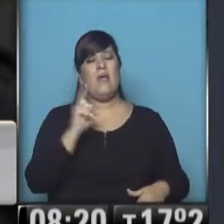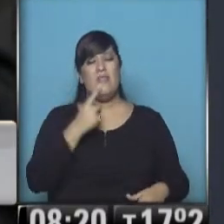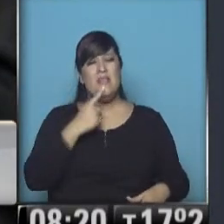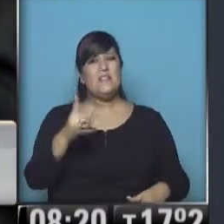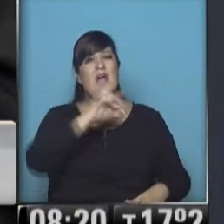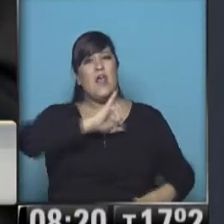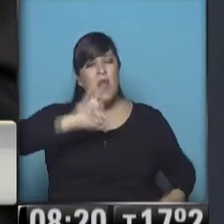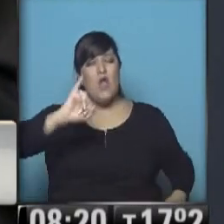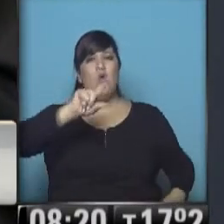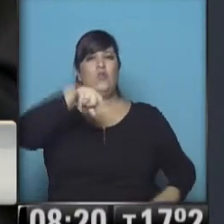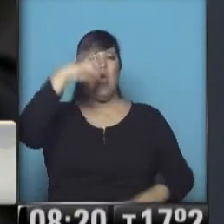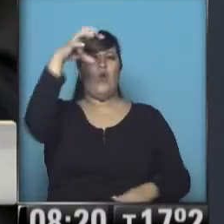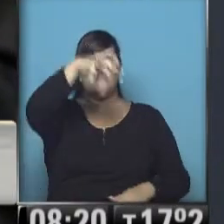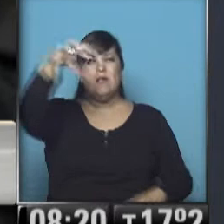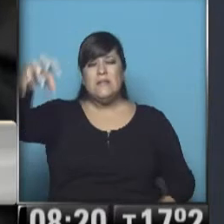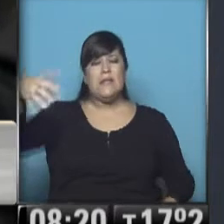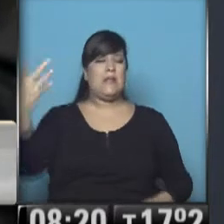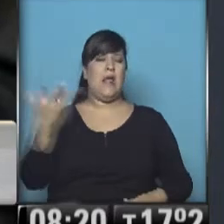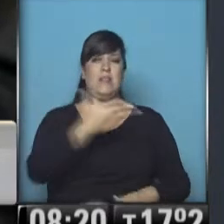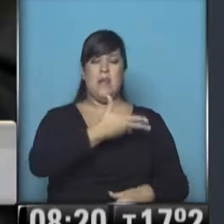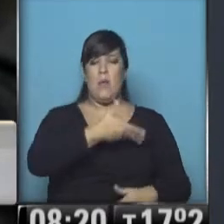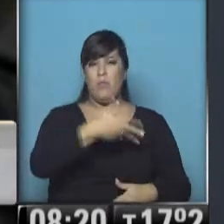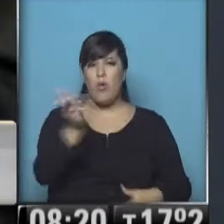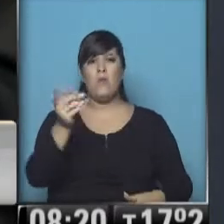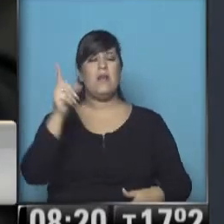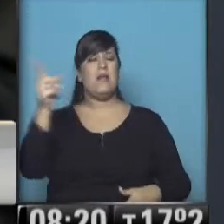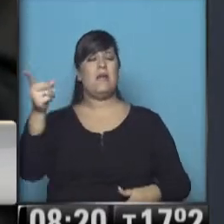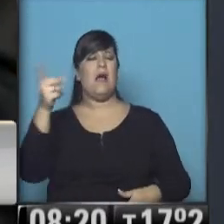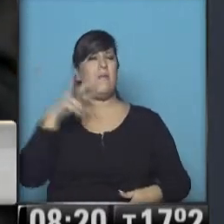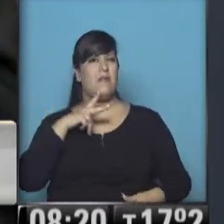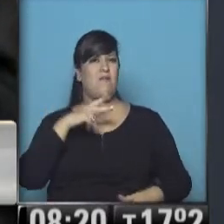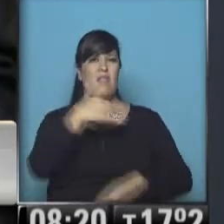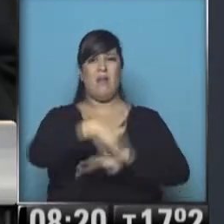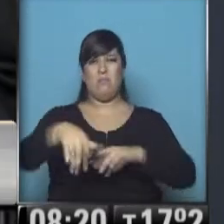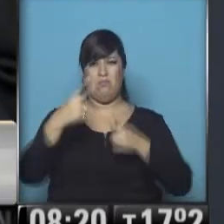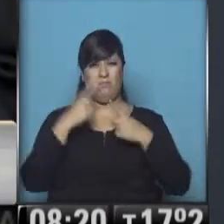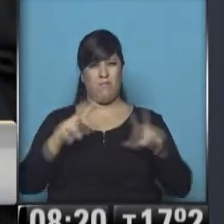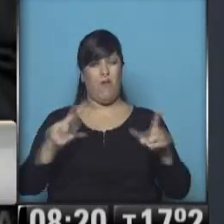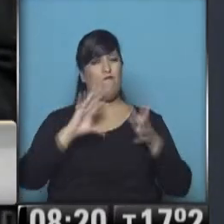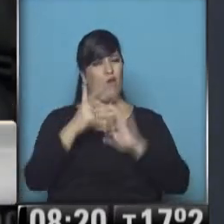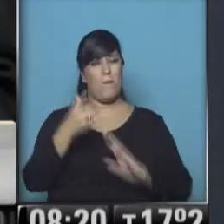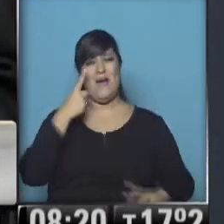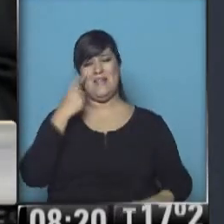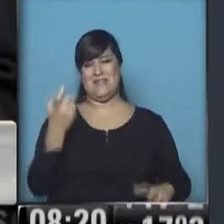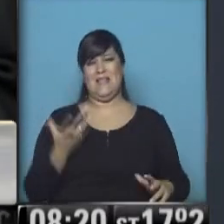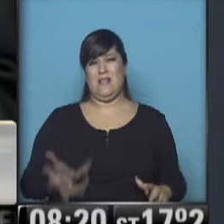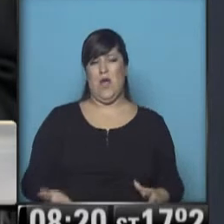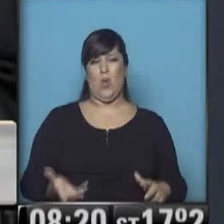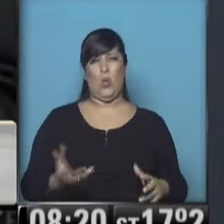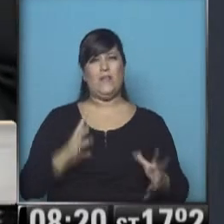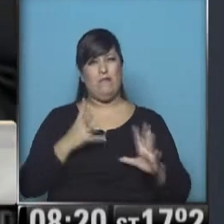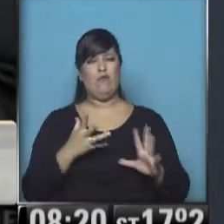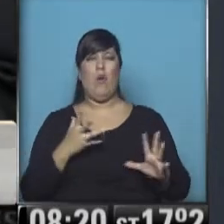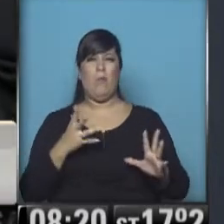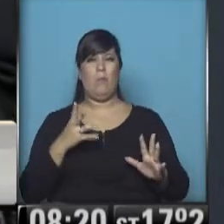nuestras entidades públicas o privadas domicilios diferentes demuestran la actitud evasiva obstructiva y cuasi